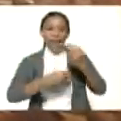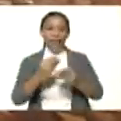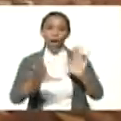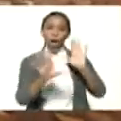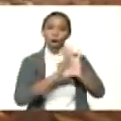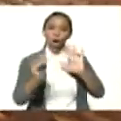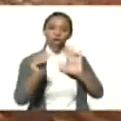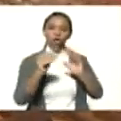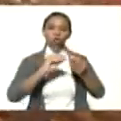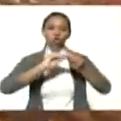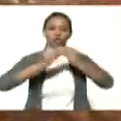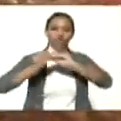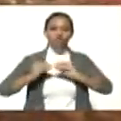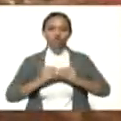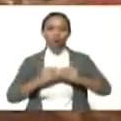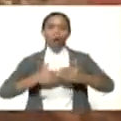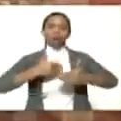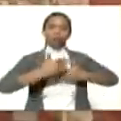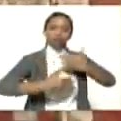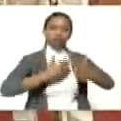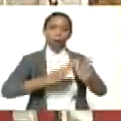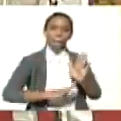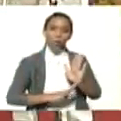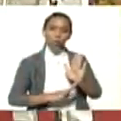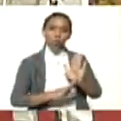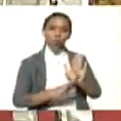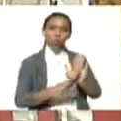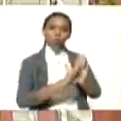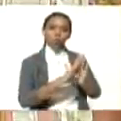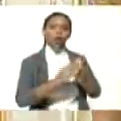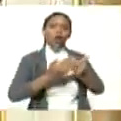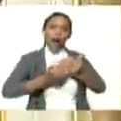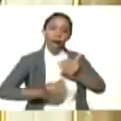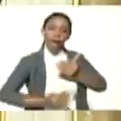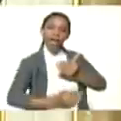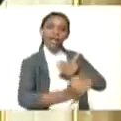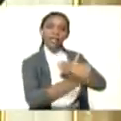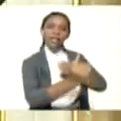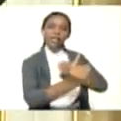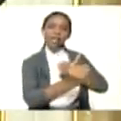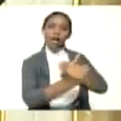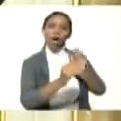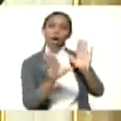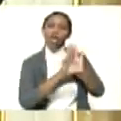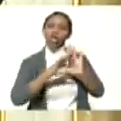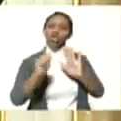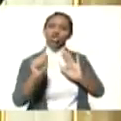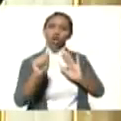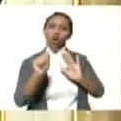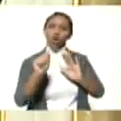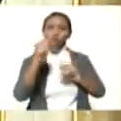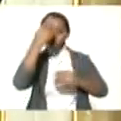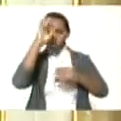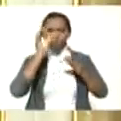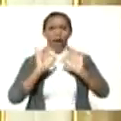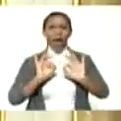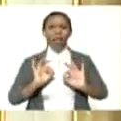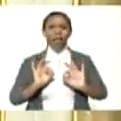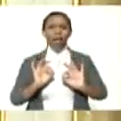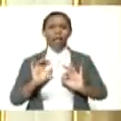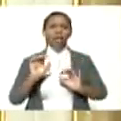constitución progresista, de avanzada, una constitución sin lugar a dudas, doctor